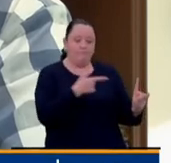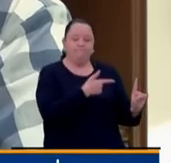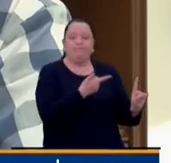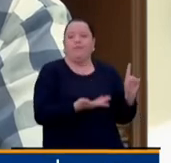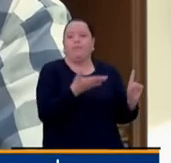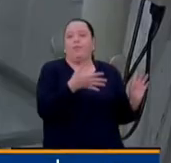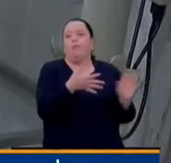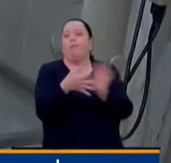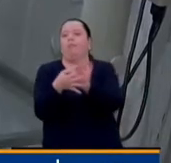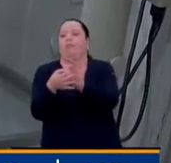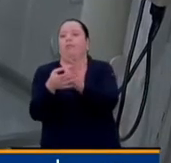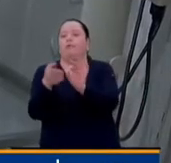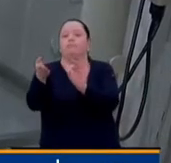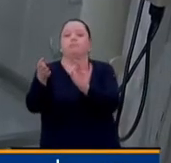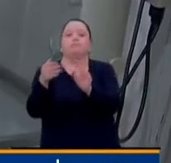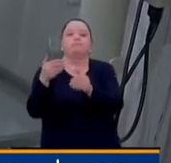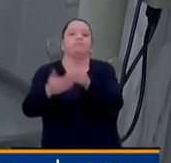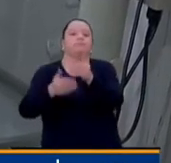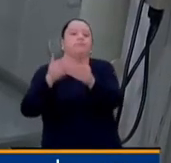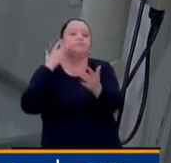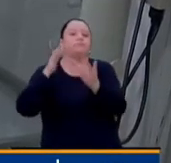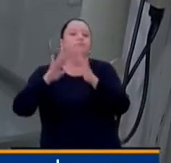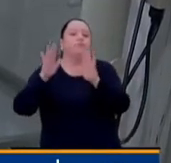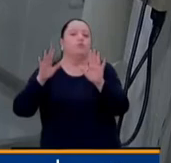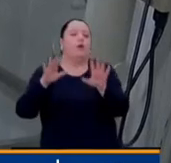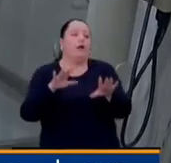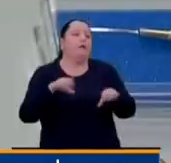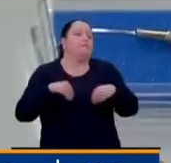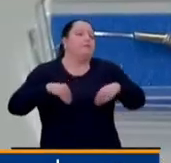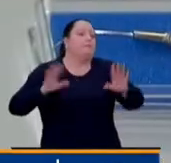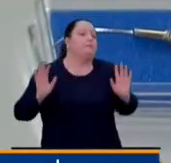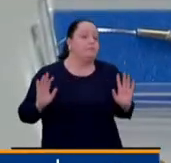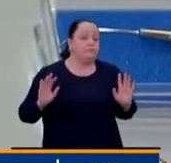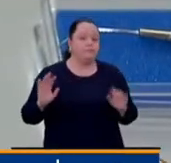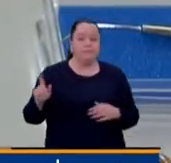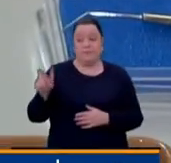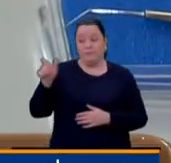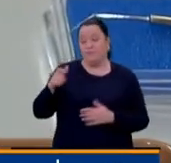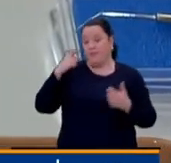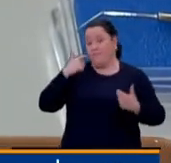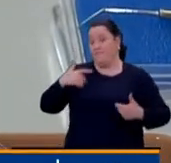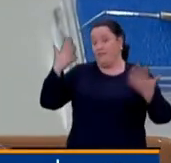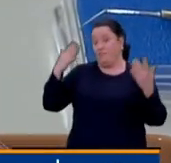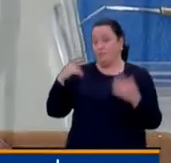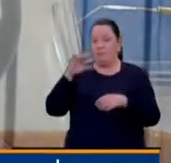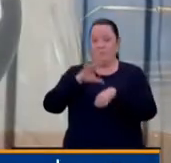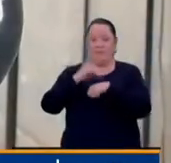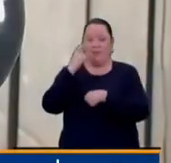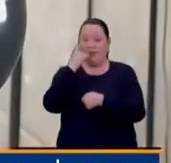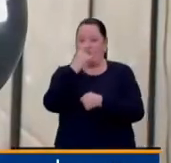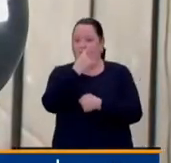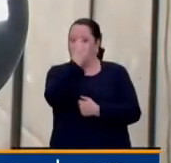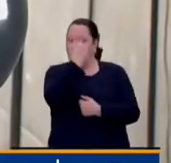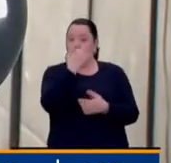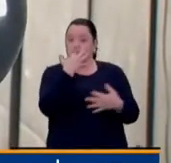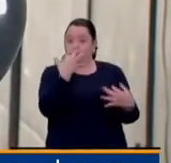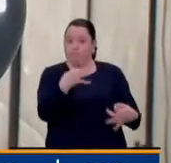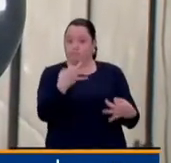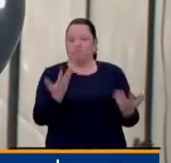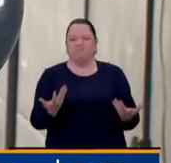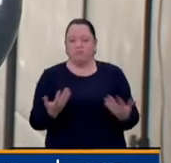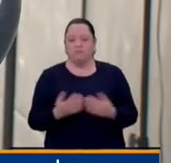que ella acepte. Y un reconocido oftalmólogo explicó qué tan veraces son estos escaneos. Todo no